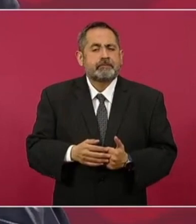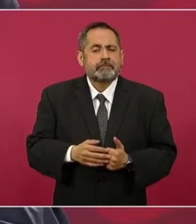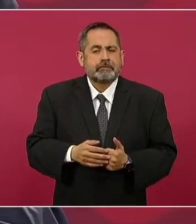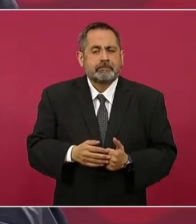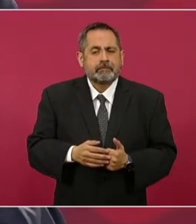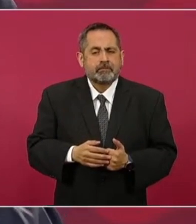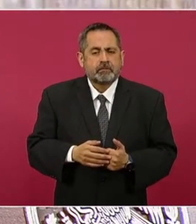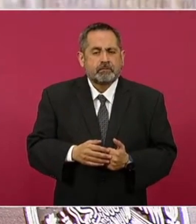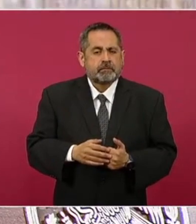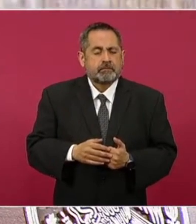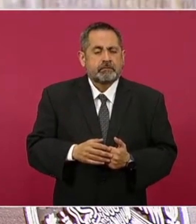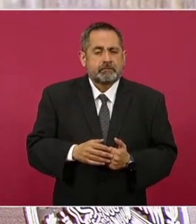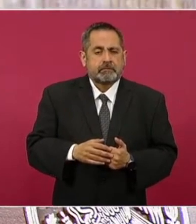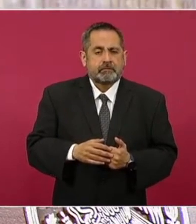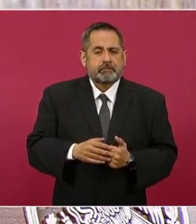no